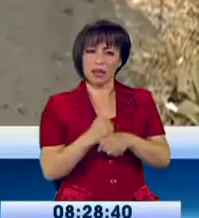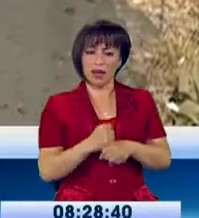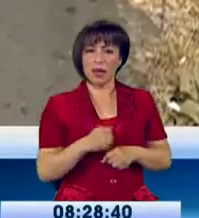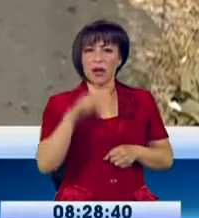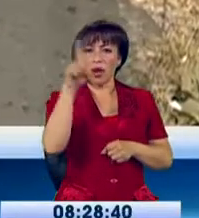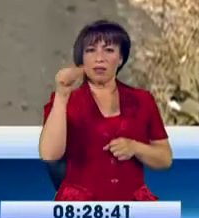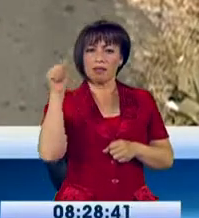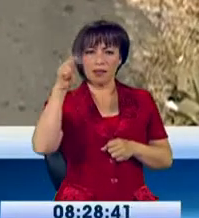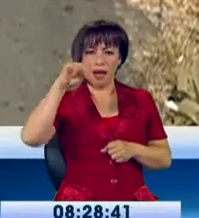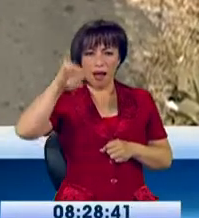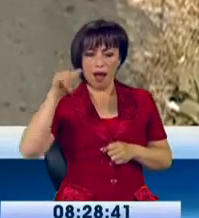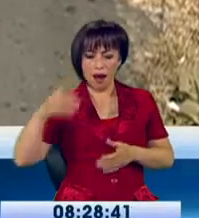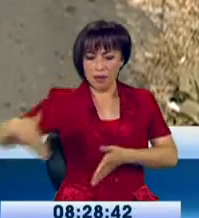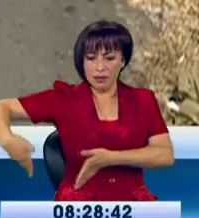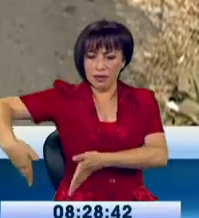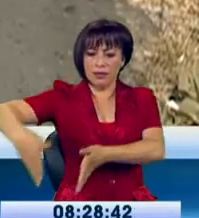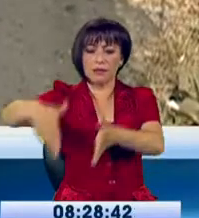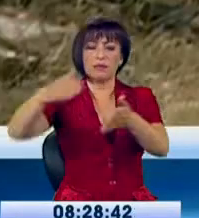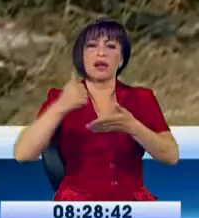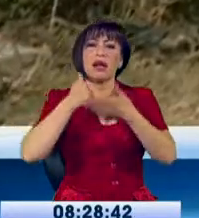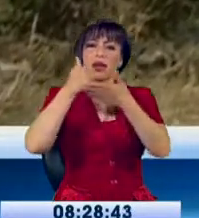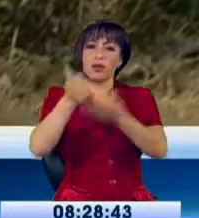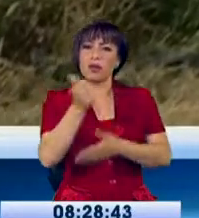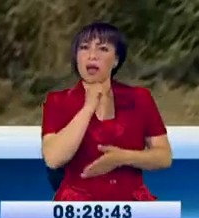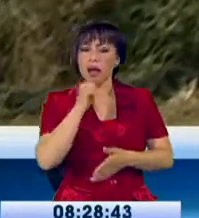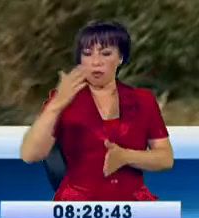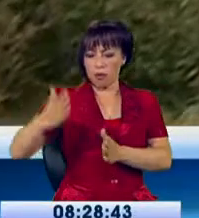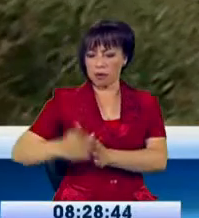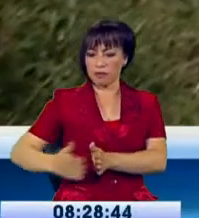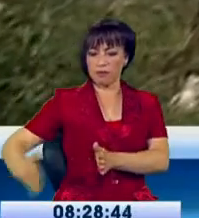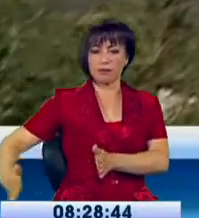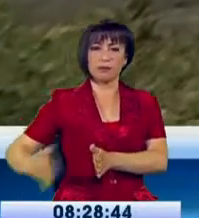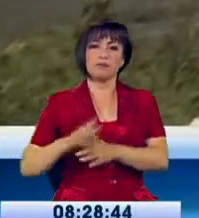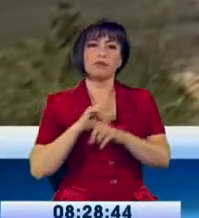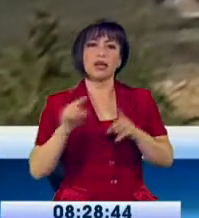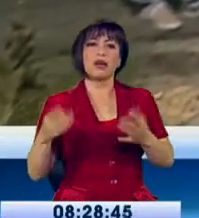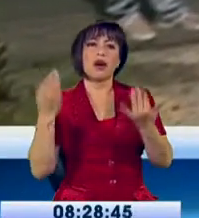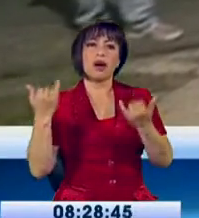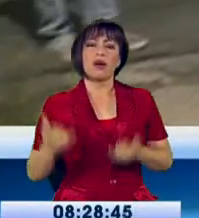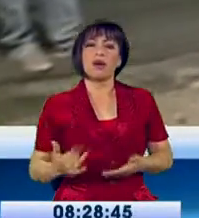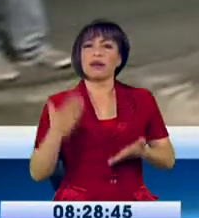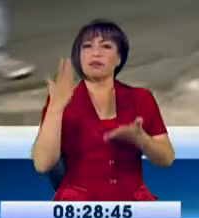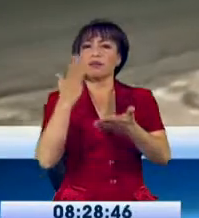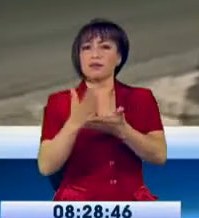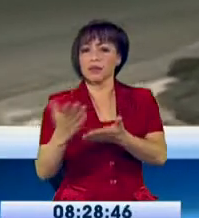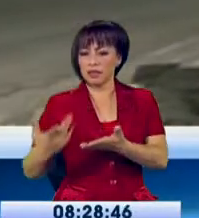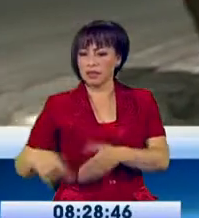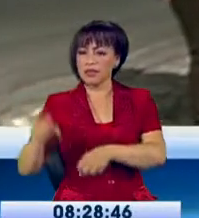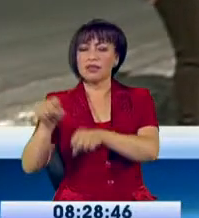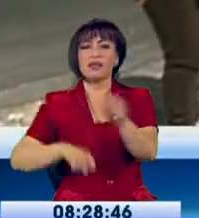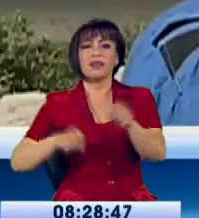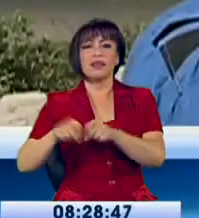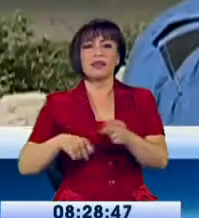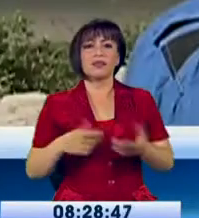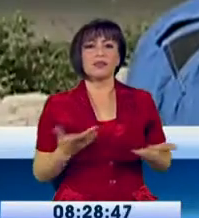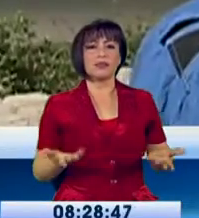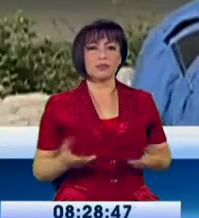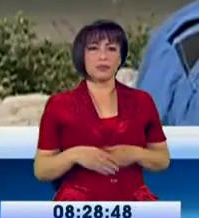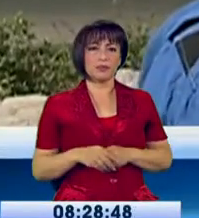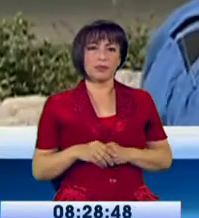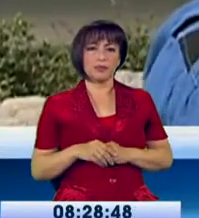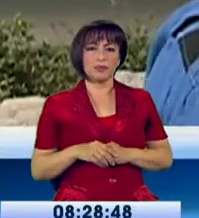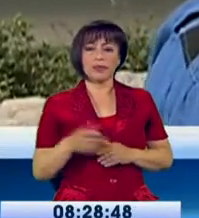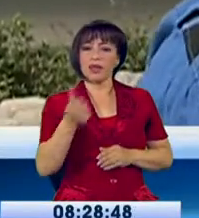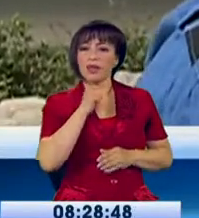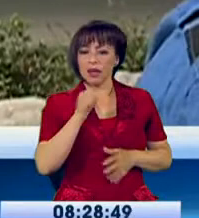inunde las calles, pero no está solucionado, pues ahora se acumula en el lugar y además causa estancamiento y mal olor. Se empoza el agua y también,